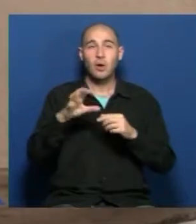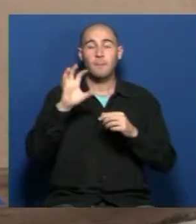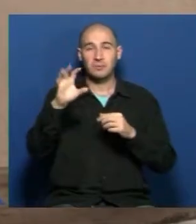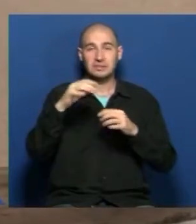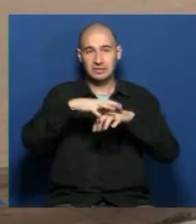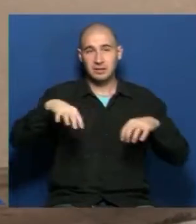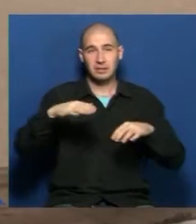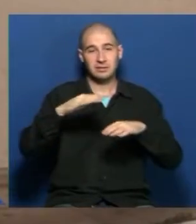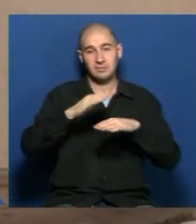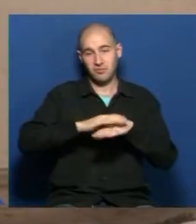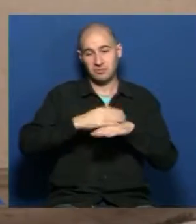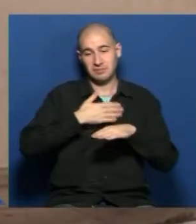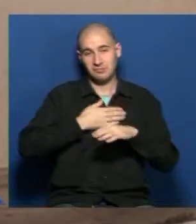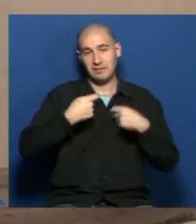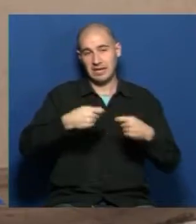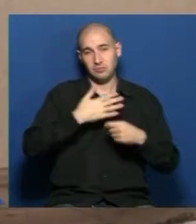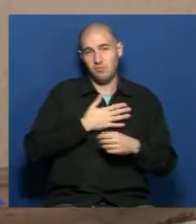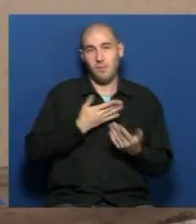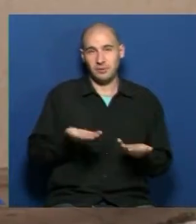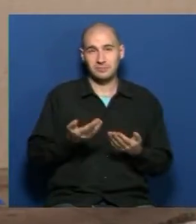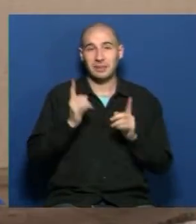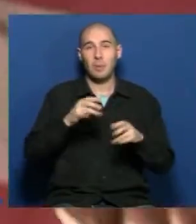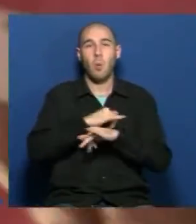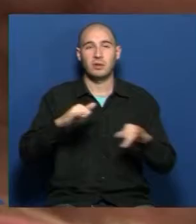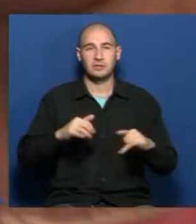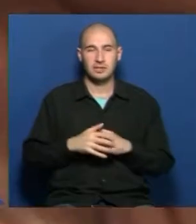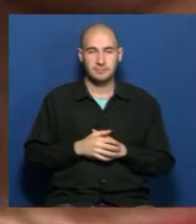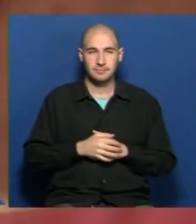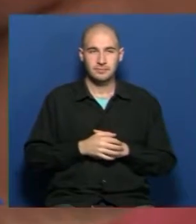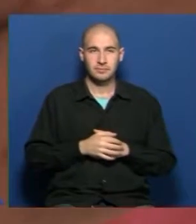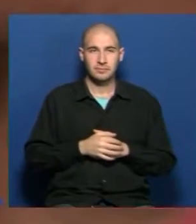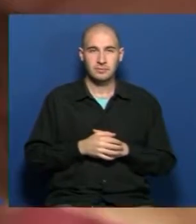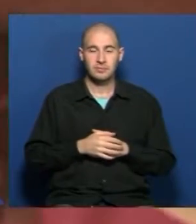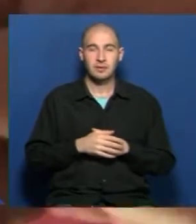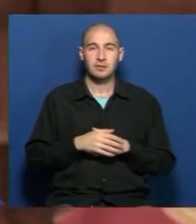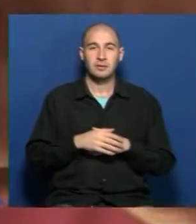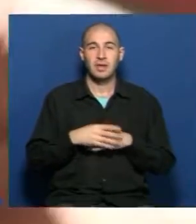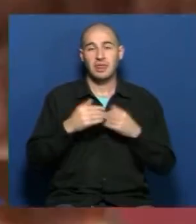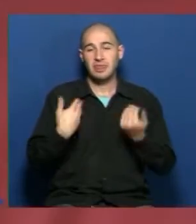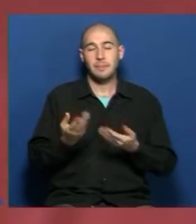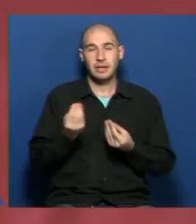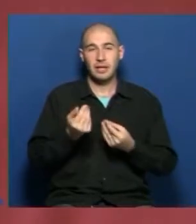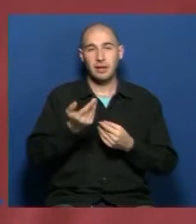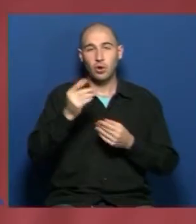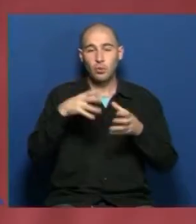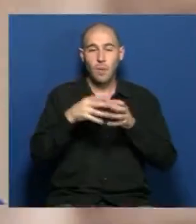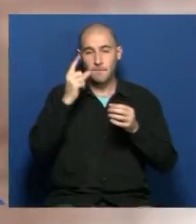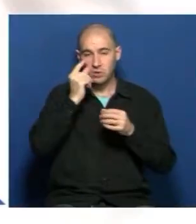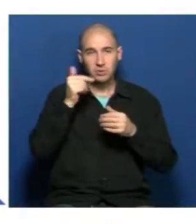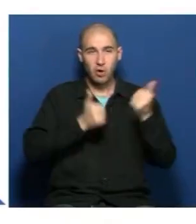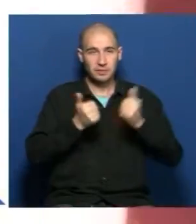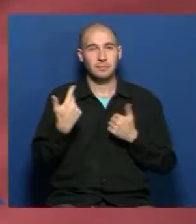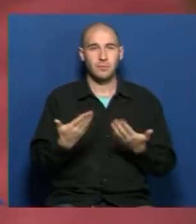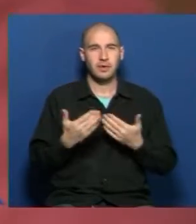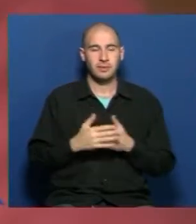desdobla, se hace cargo de sus gastos. Claro. Incluso en publicidad. Y los da, digamos, para que los partidos políticos puedan